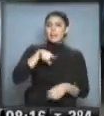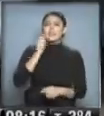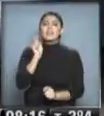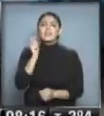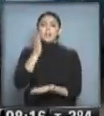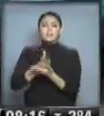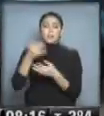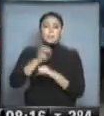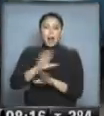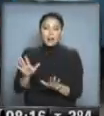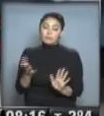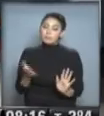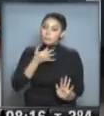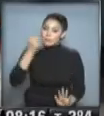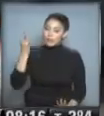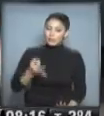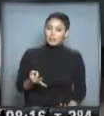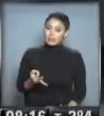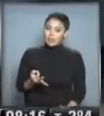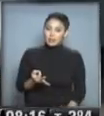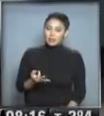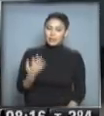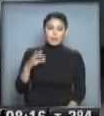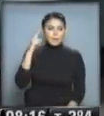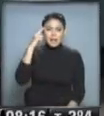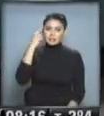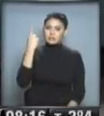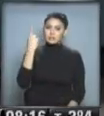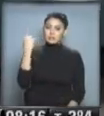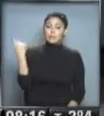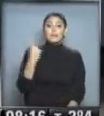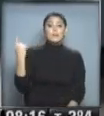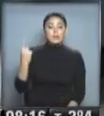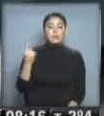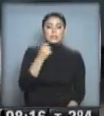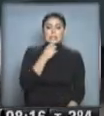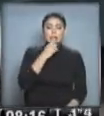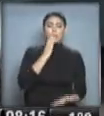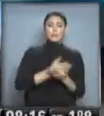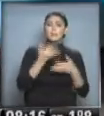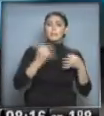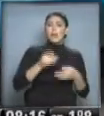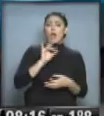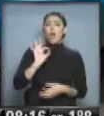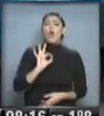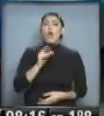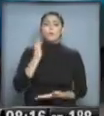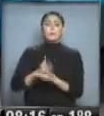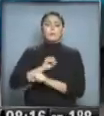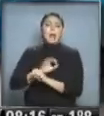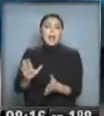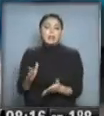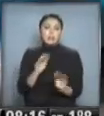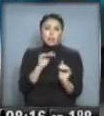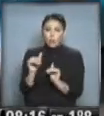portado mal lo cierto es que tenemos que pensar en primer lugar si esto de portarse bien portarse mal es lo